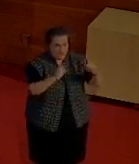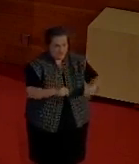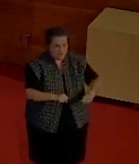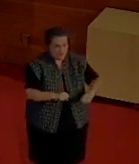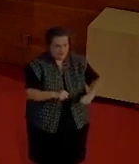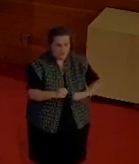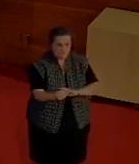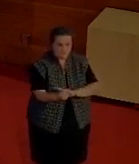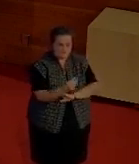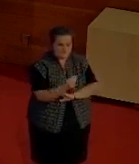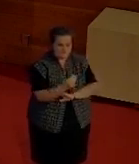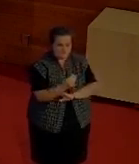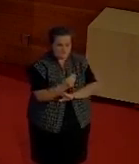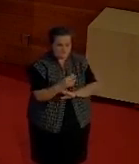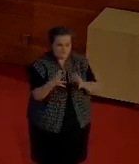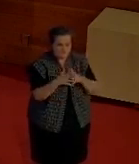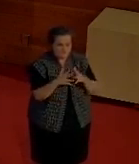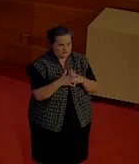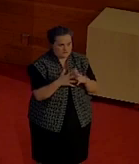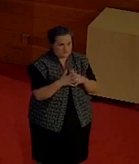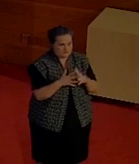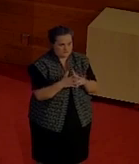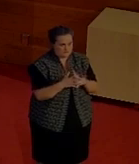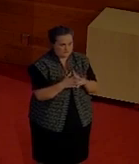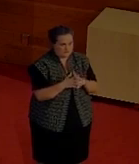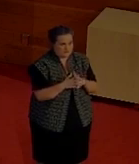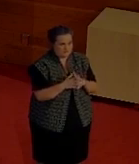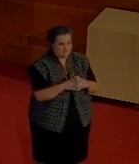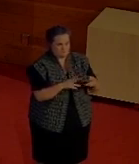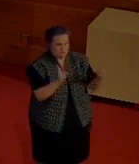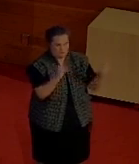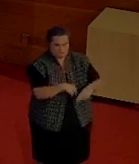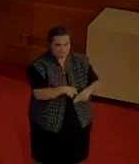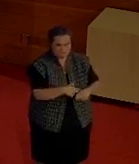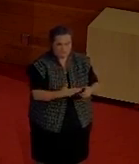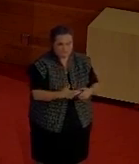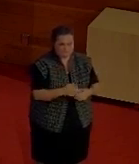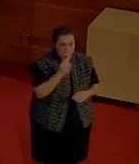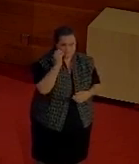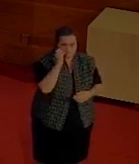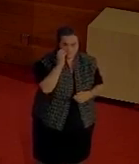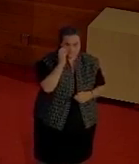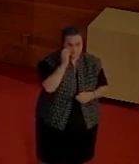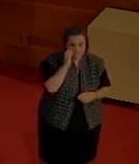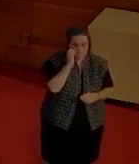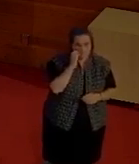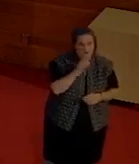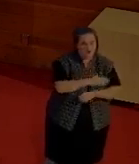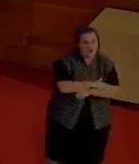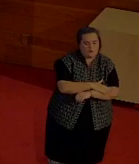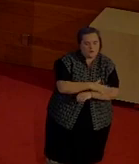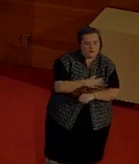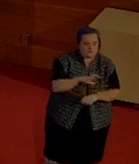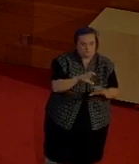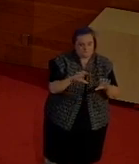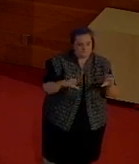financiación para la creación de infraestructuras de esa eh nueva ruta de la seda por parte de gobiernos locales